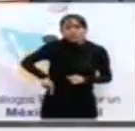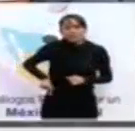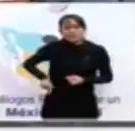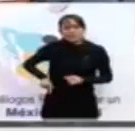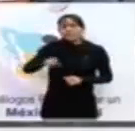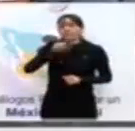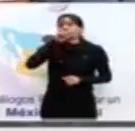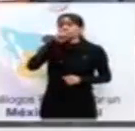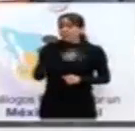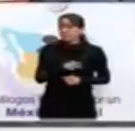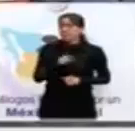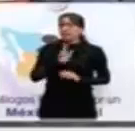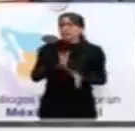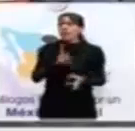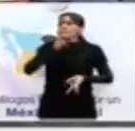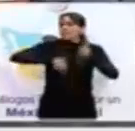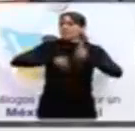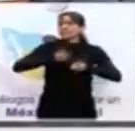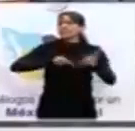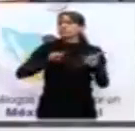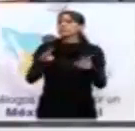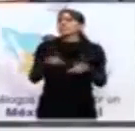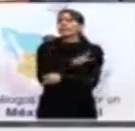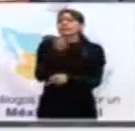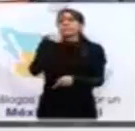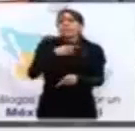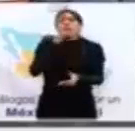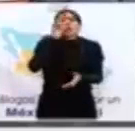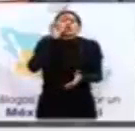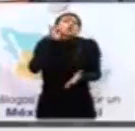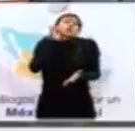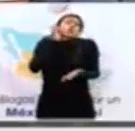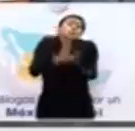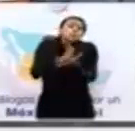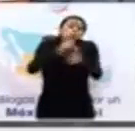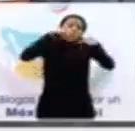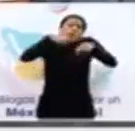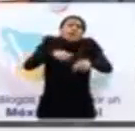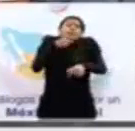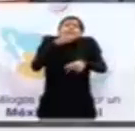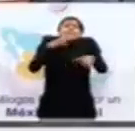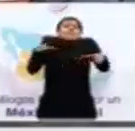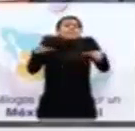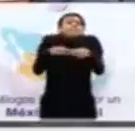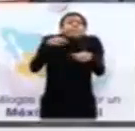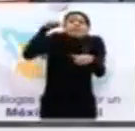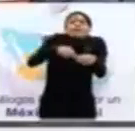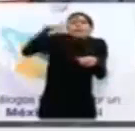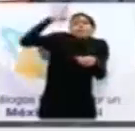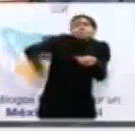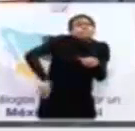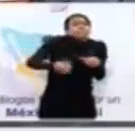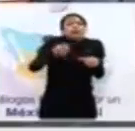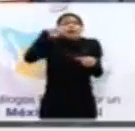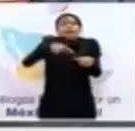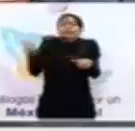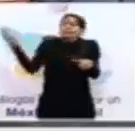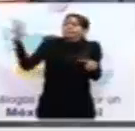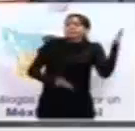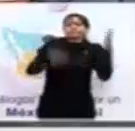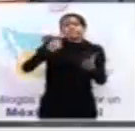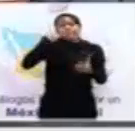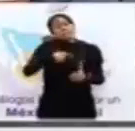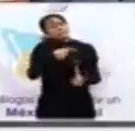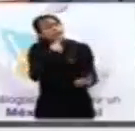en la descentralización para llegar a los espacios territoriales donde se encuentran realmente la posibilidad de negociación para